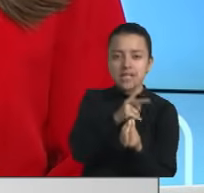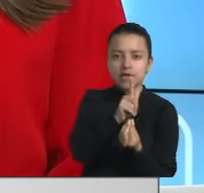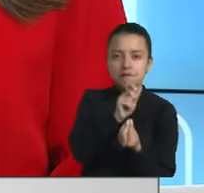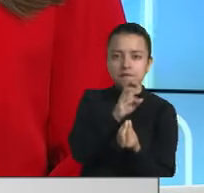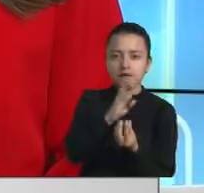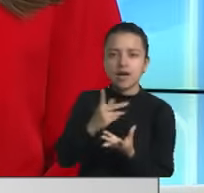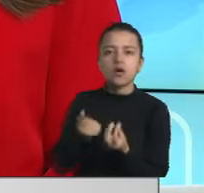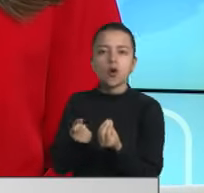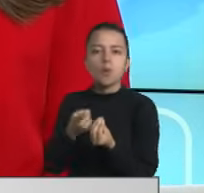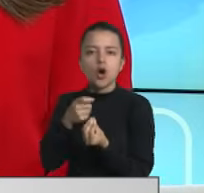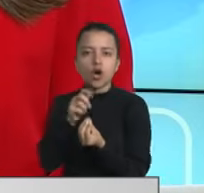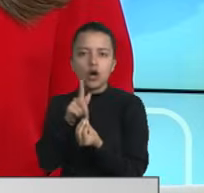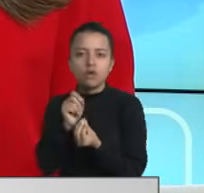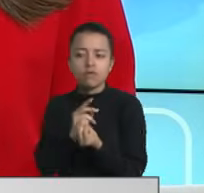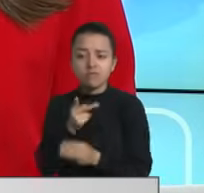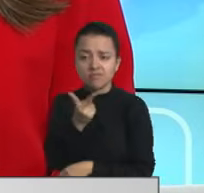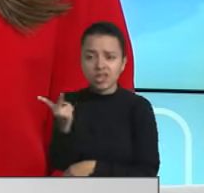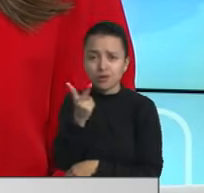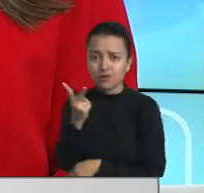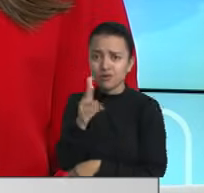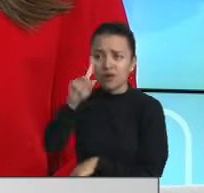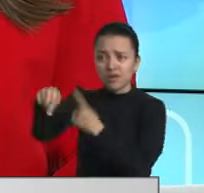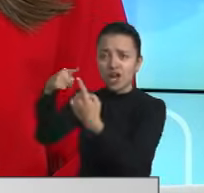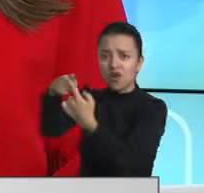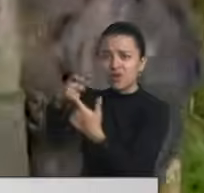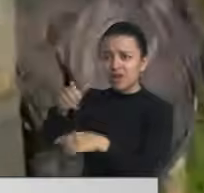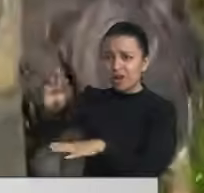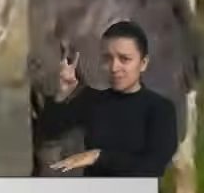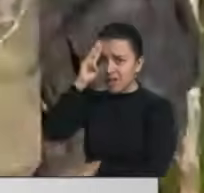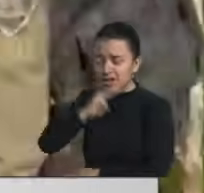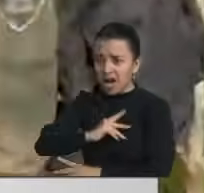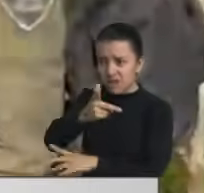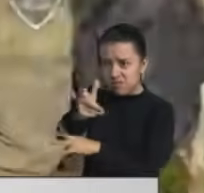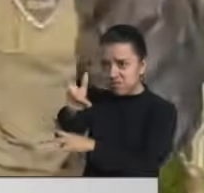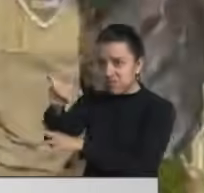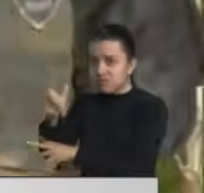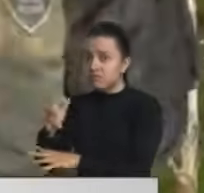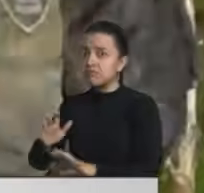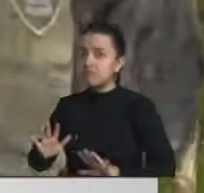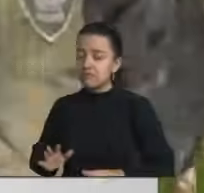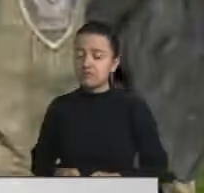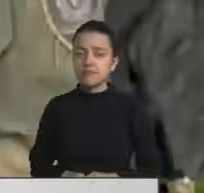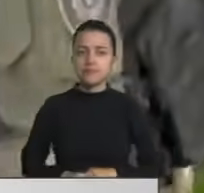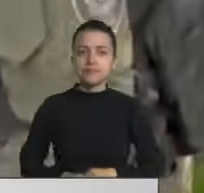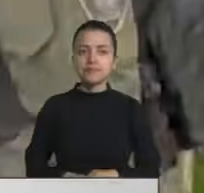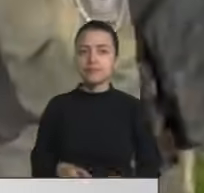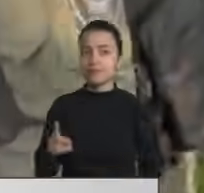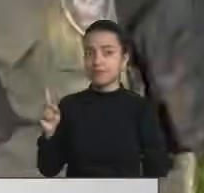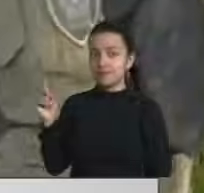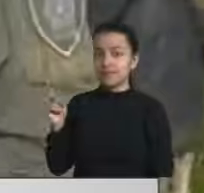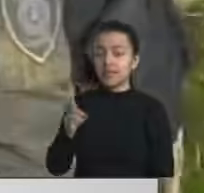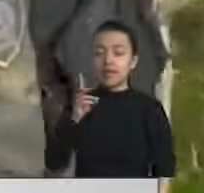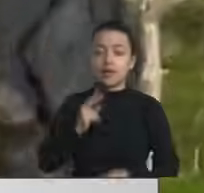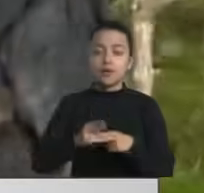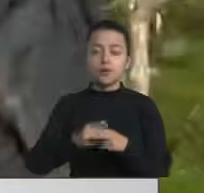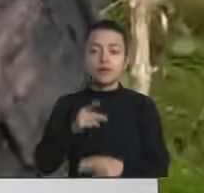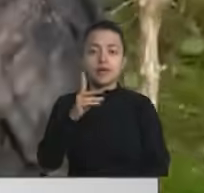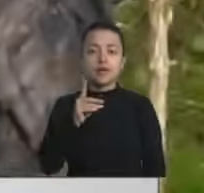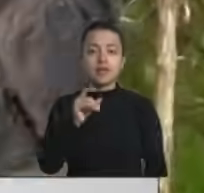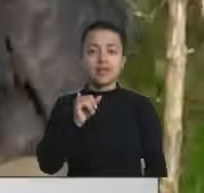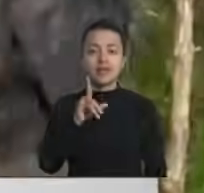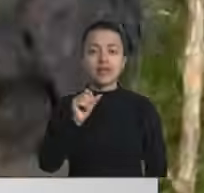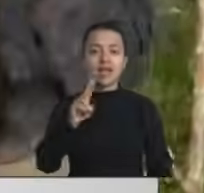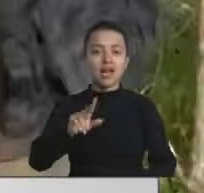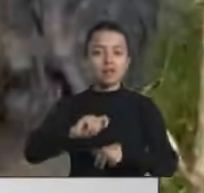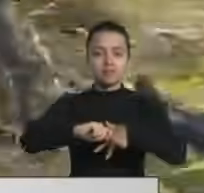les acusa de perpetrar ataques contra la fuerza pública. La captura de alias Dylan, acusado de pertenecer a las disidencias